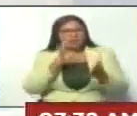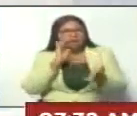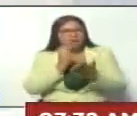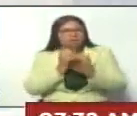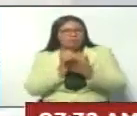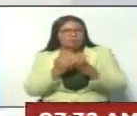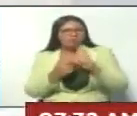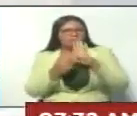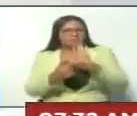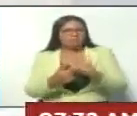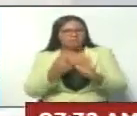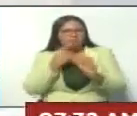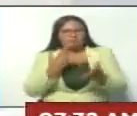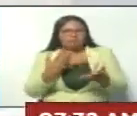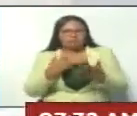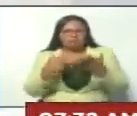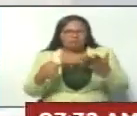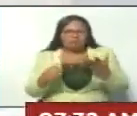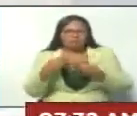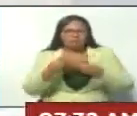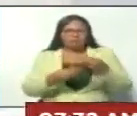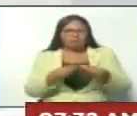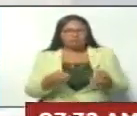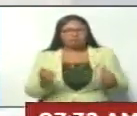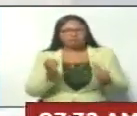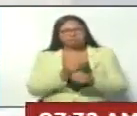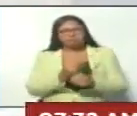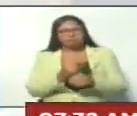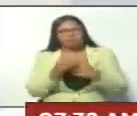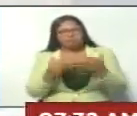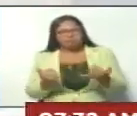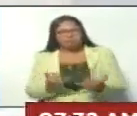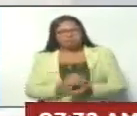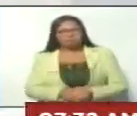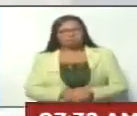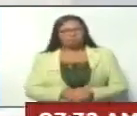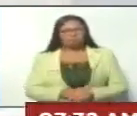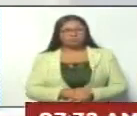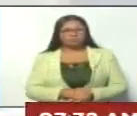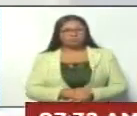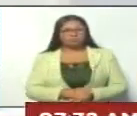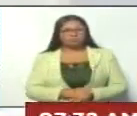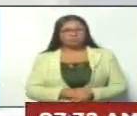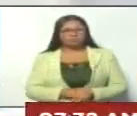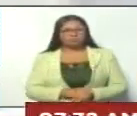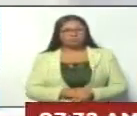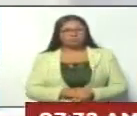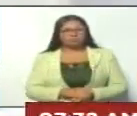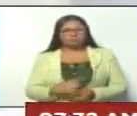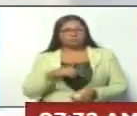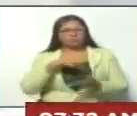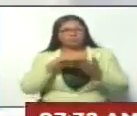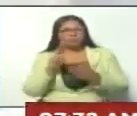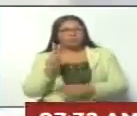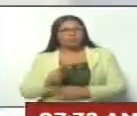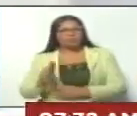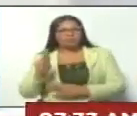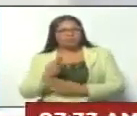donde dirán que, bueno, cuáles fueron las acciones que ellos tomaron para poner en uso esa